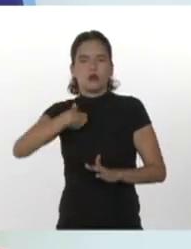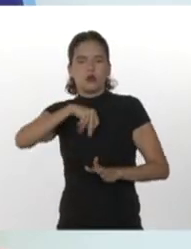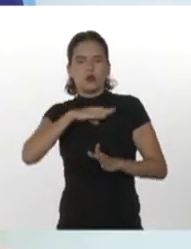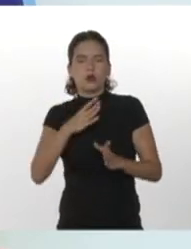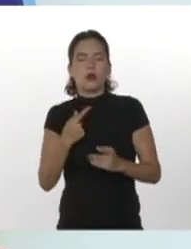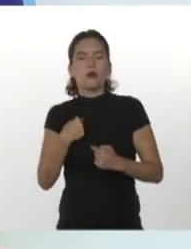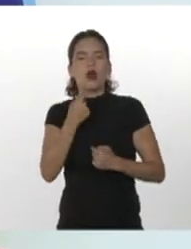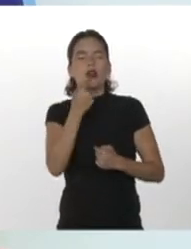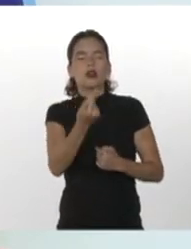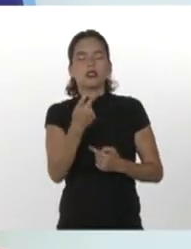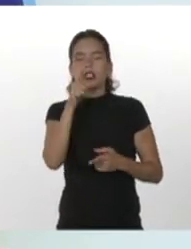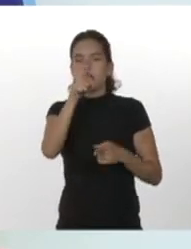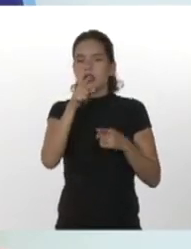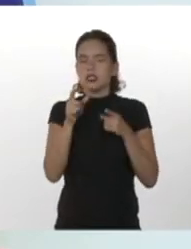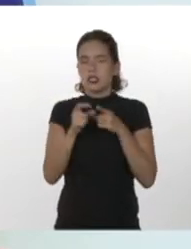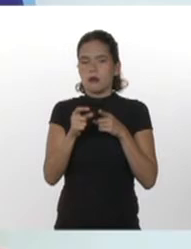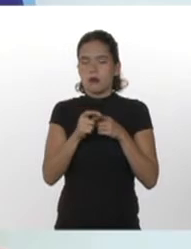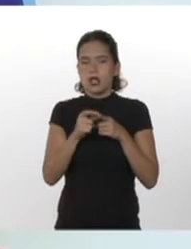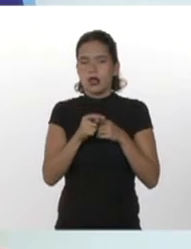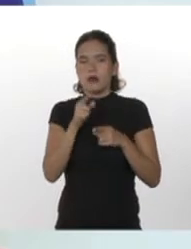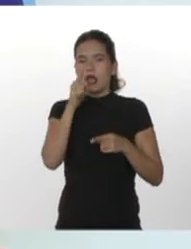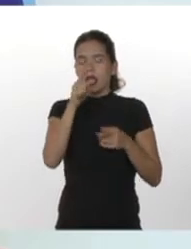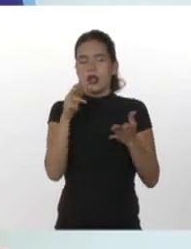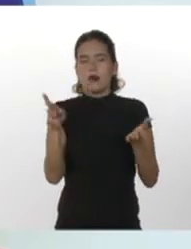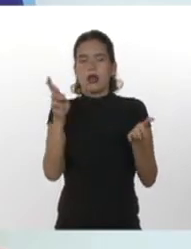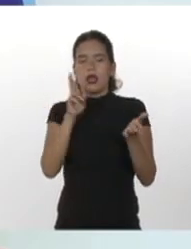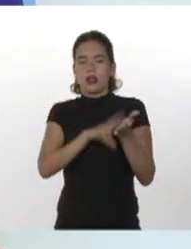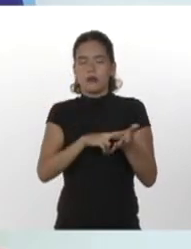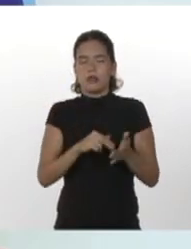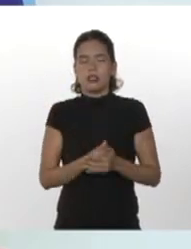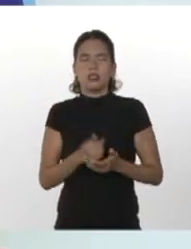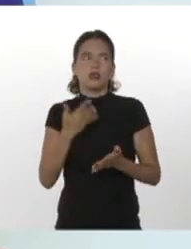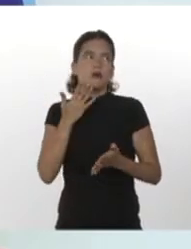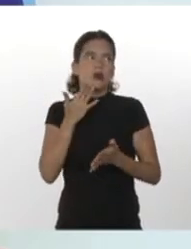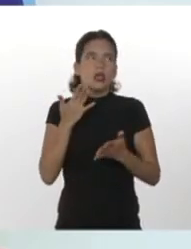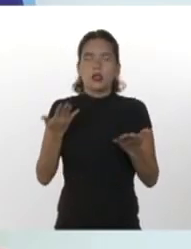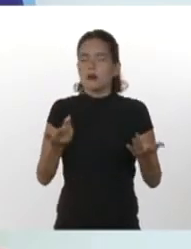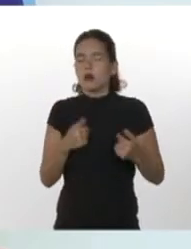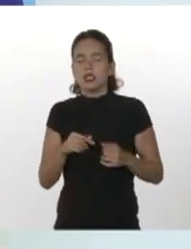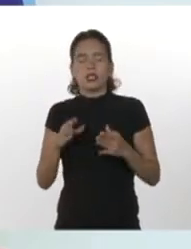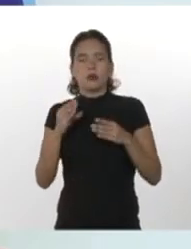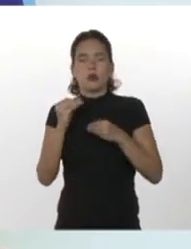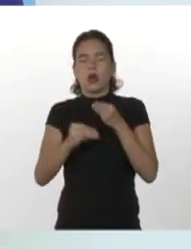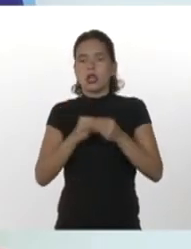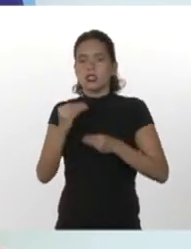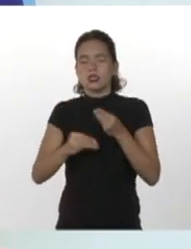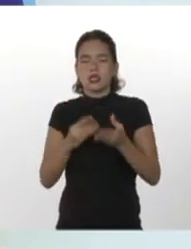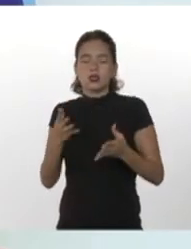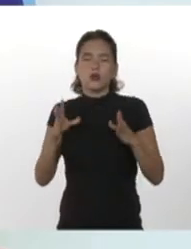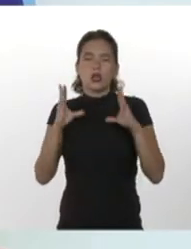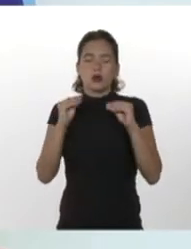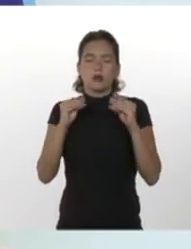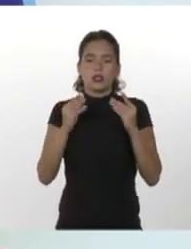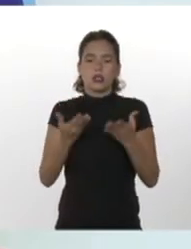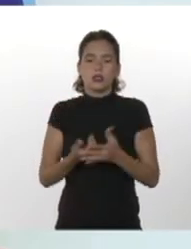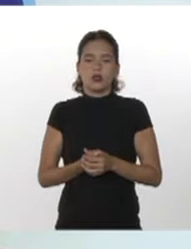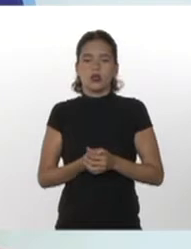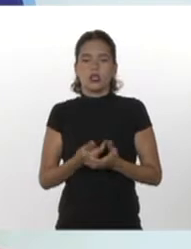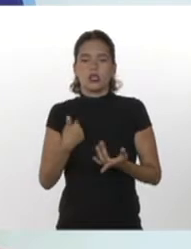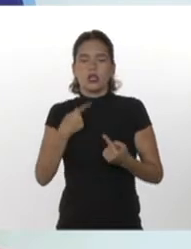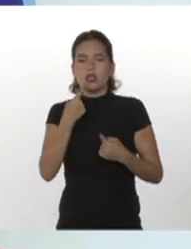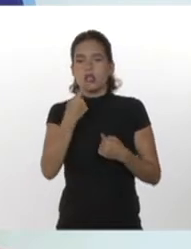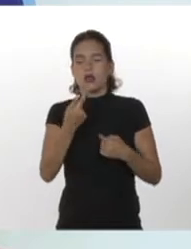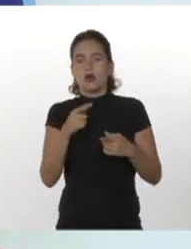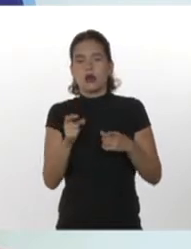a mencionar esa palabra, él la va a repetir. Si, por ejemplo, estamos estableciendo con él alguna conversación y él dijo